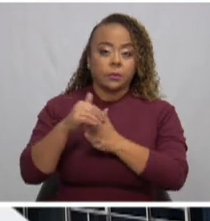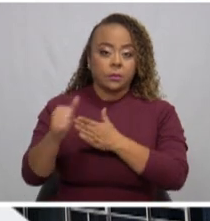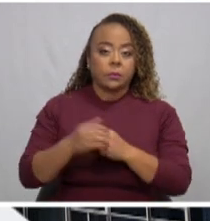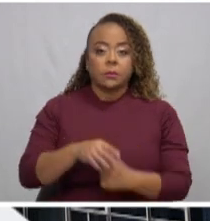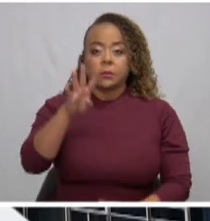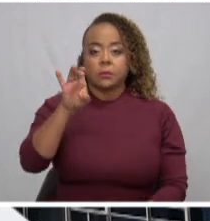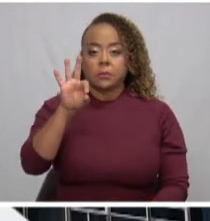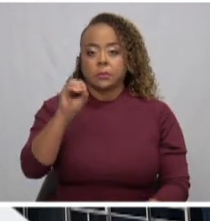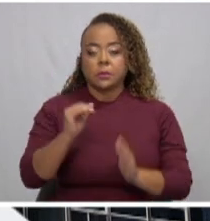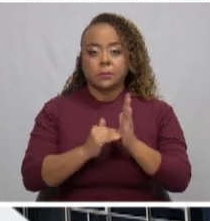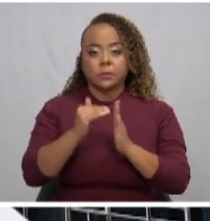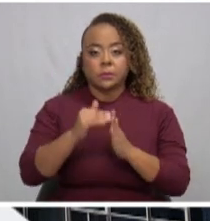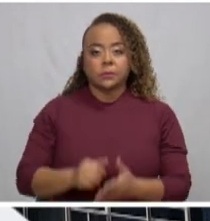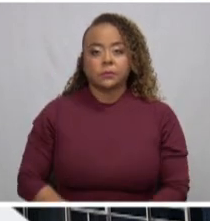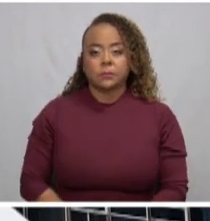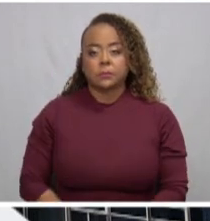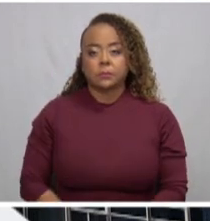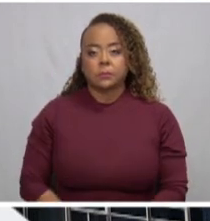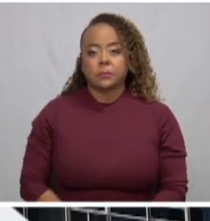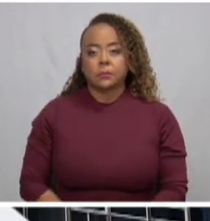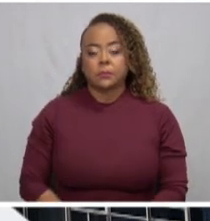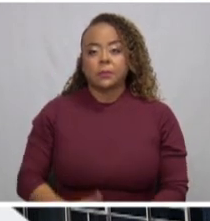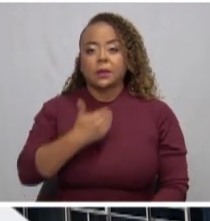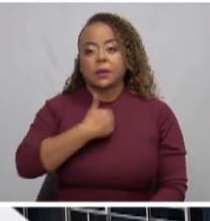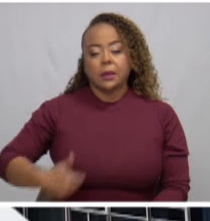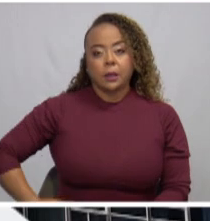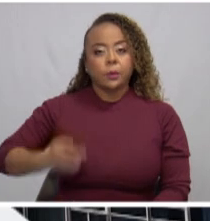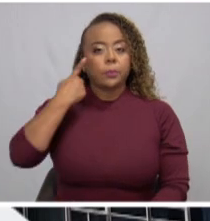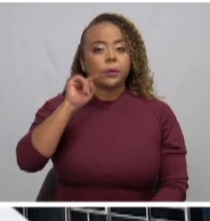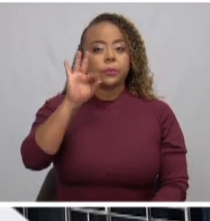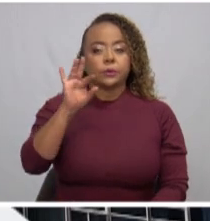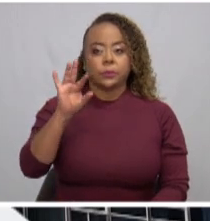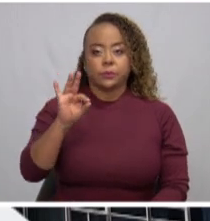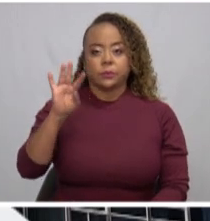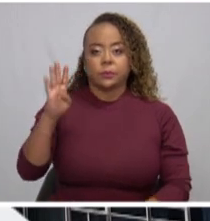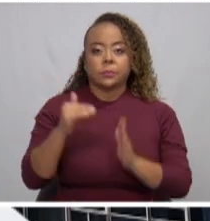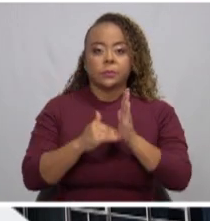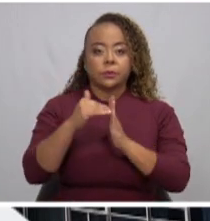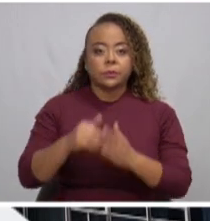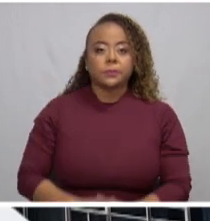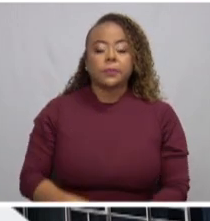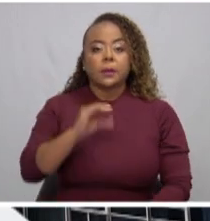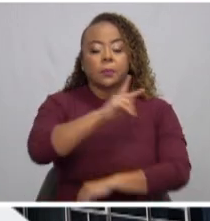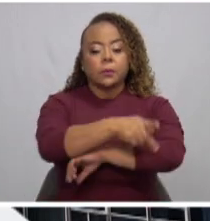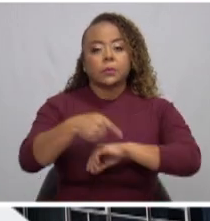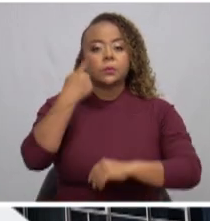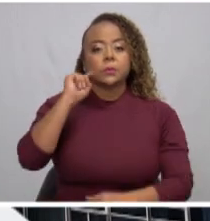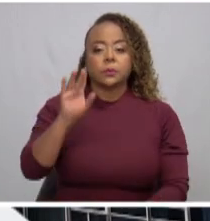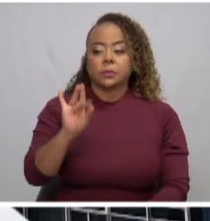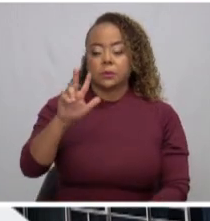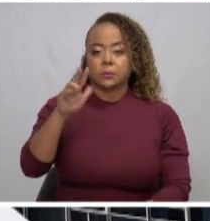490 millones herediano por 994 millones y puntarenas por 83